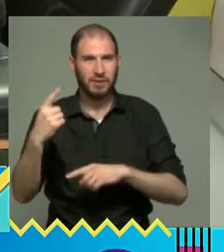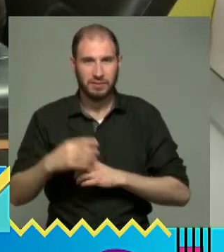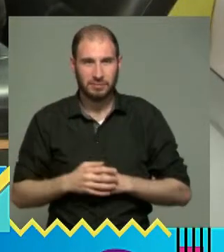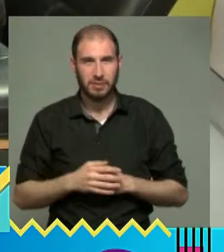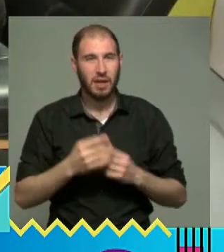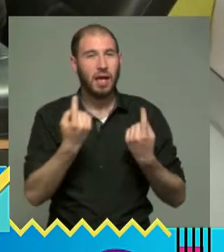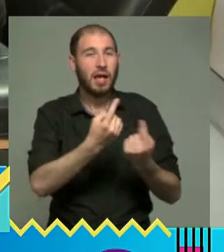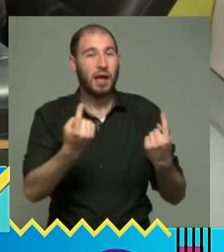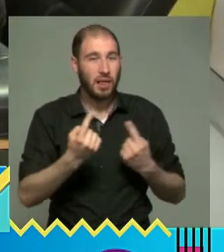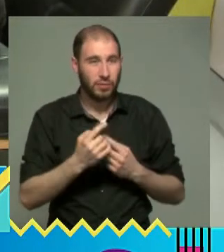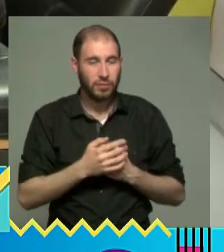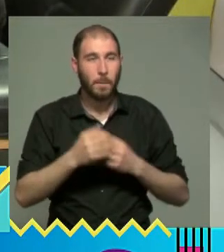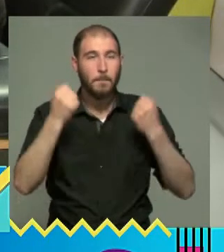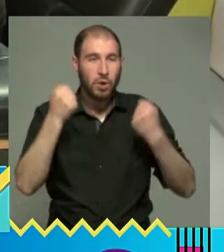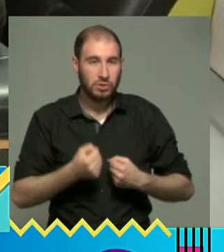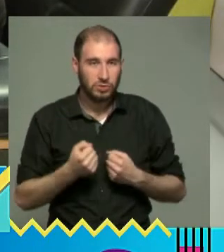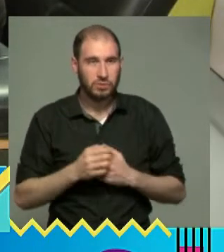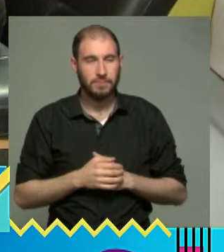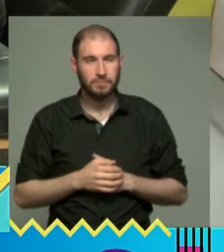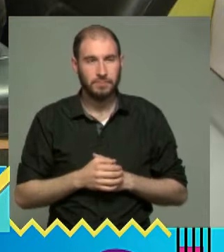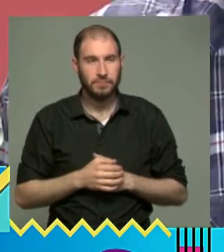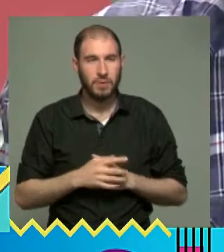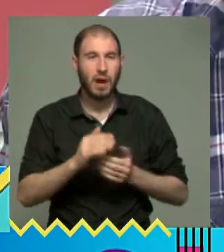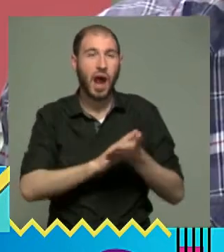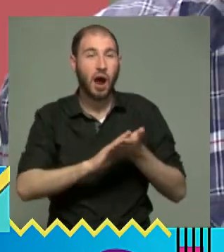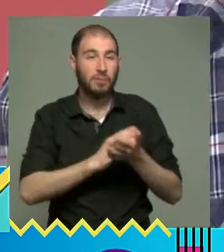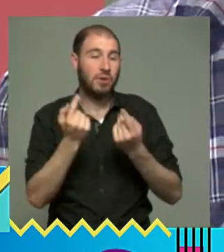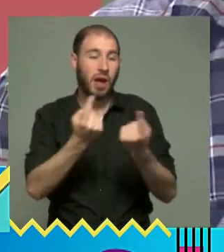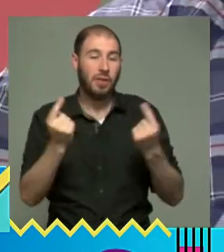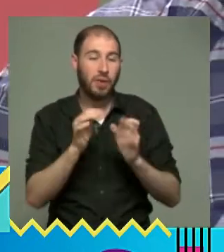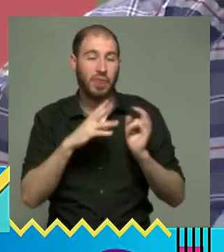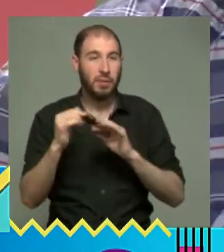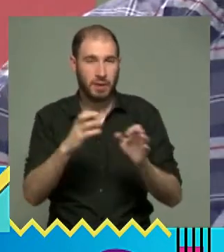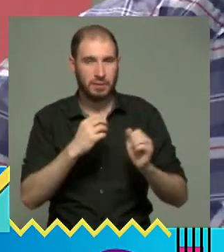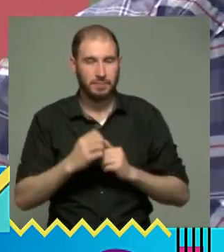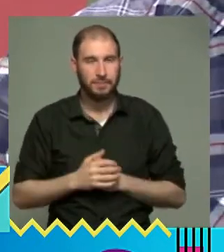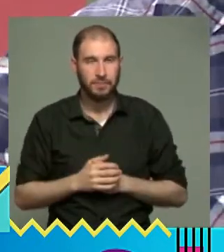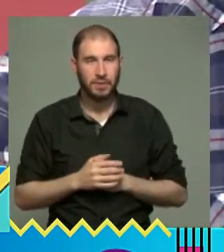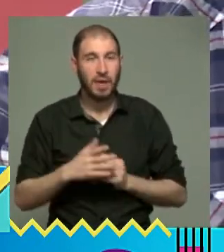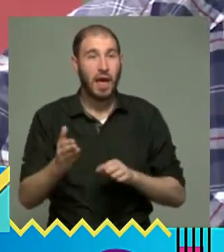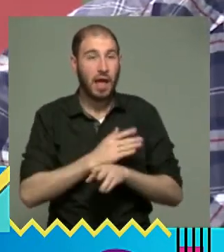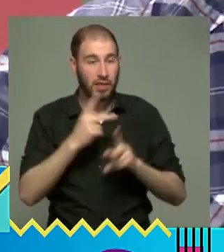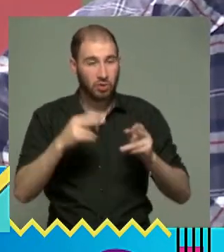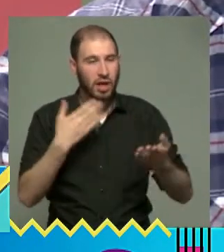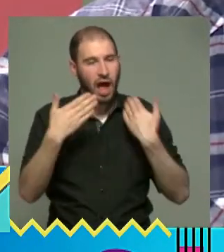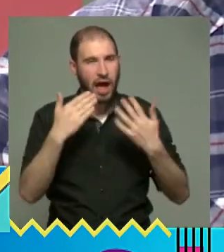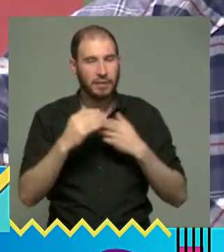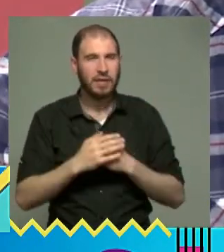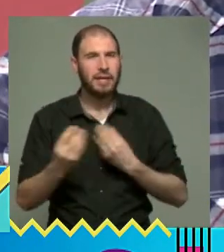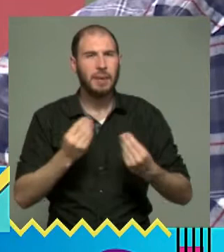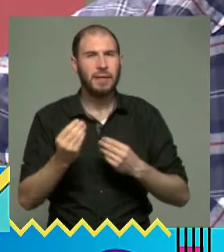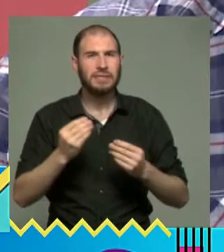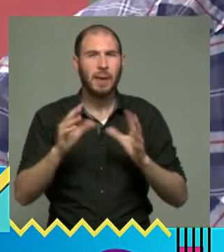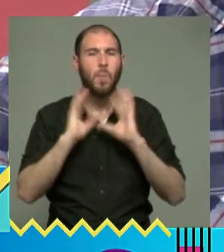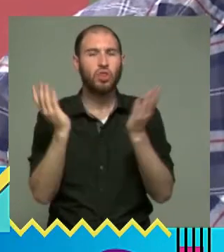que cada posicionamiento tiene sus argumentos en el debate, que eso es lo bueno. Y recién en el corte estábamos hablando de cuál es la situación a